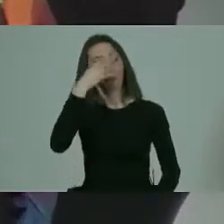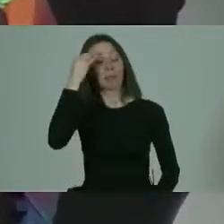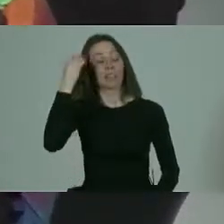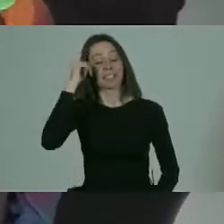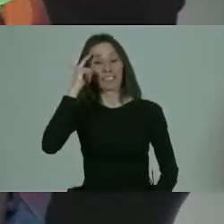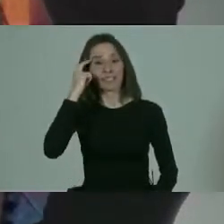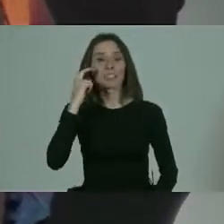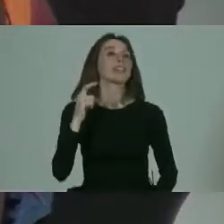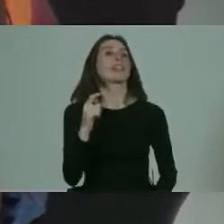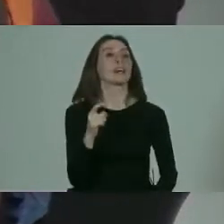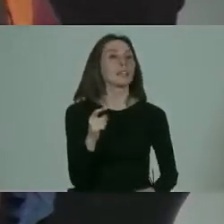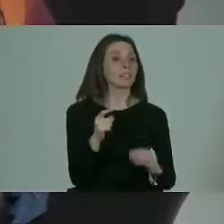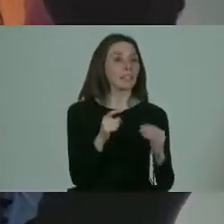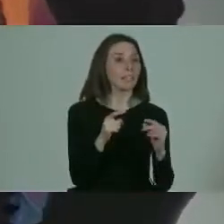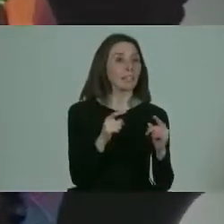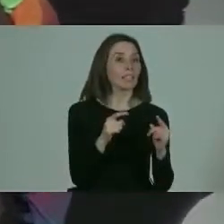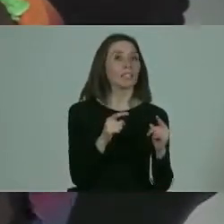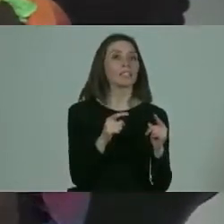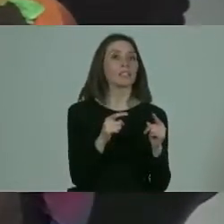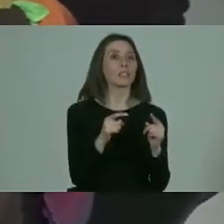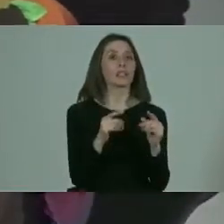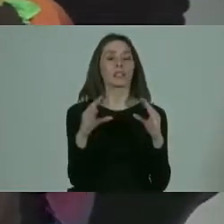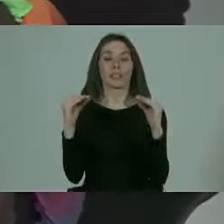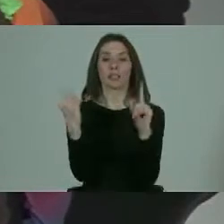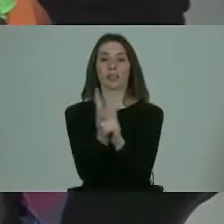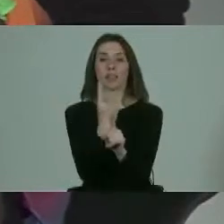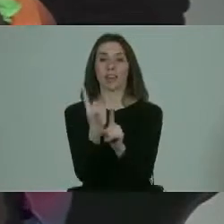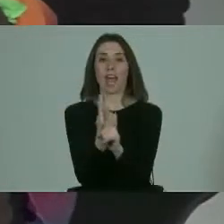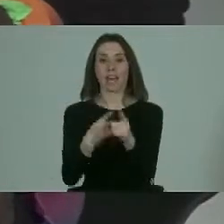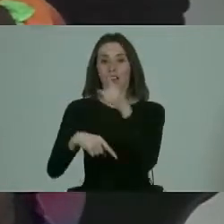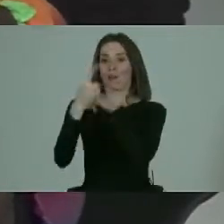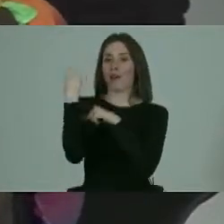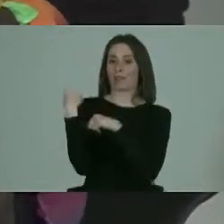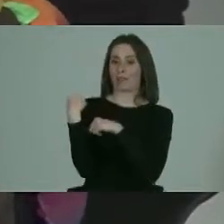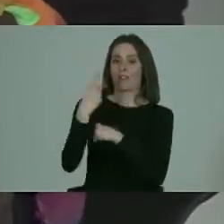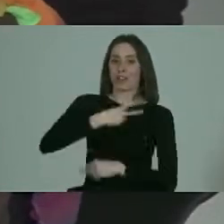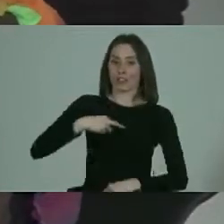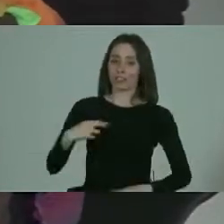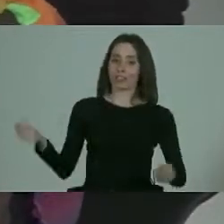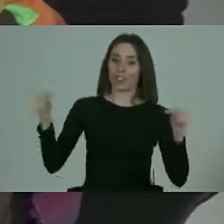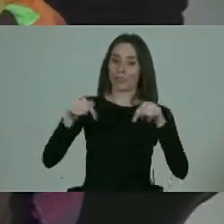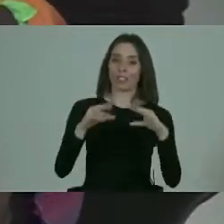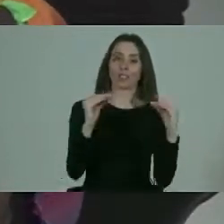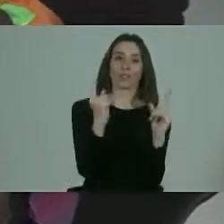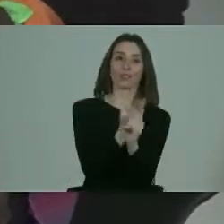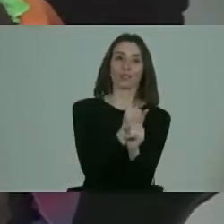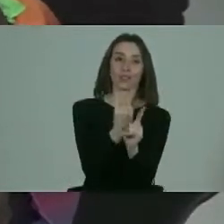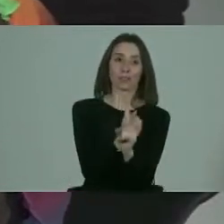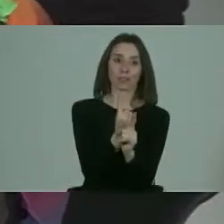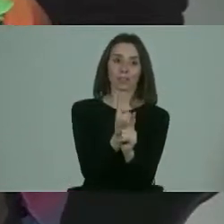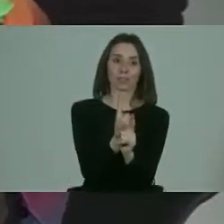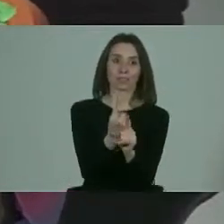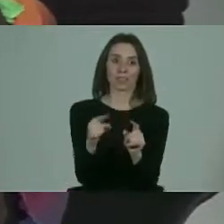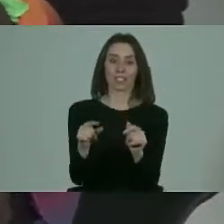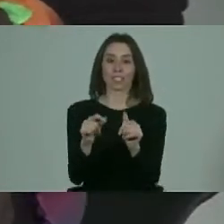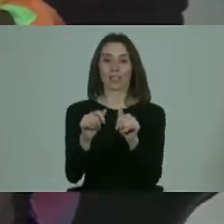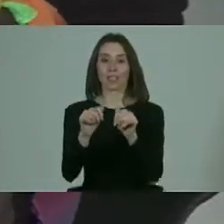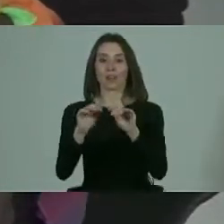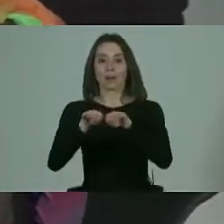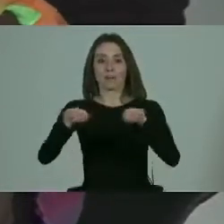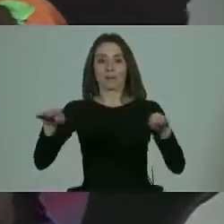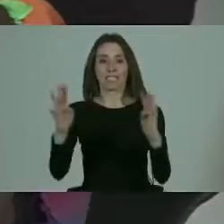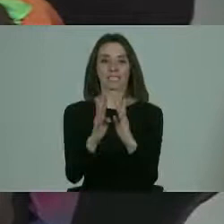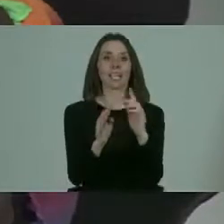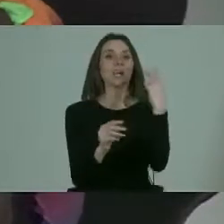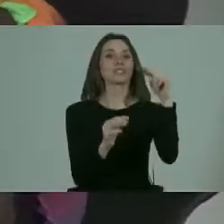en el 2000 capacidad el diálogo que de la vez pasada nuestros mínimos y estuvimos conversando en la mesa pero estaba su